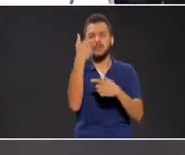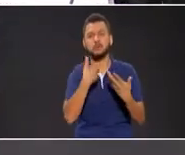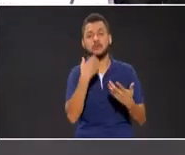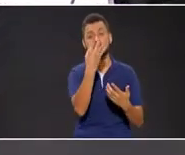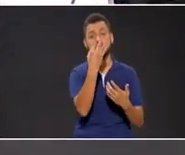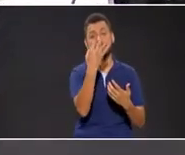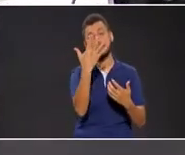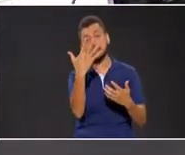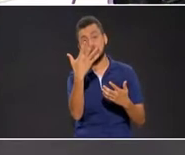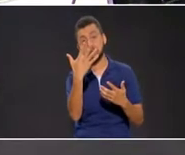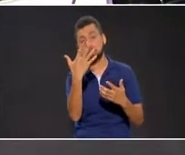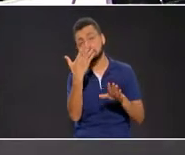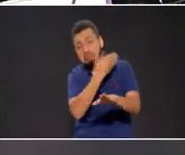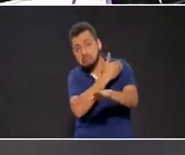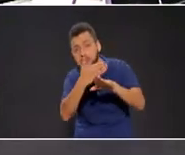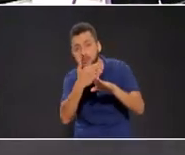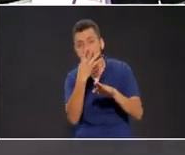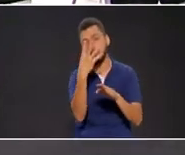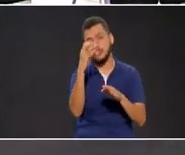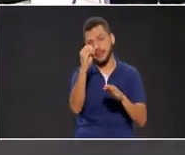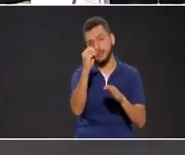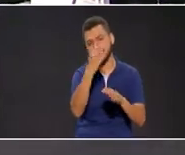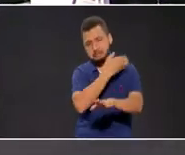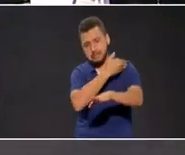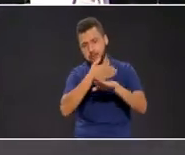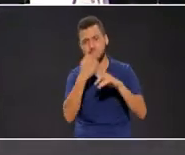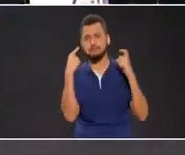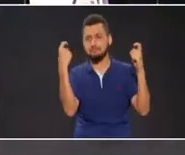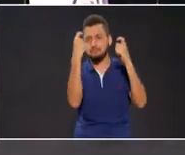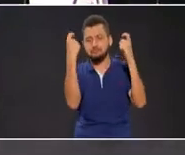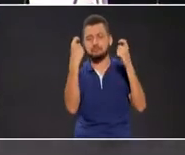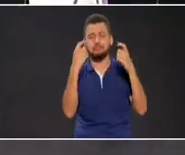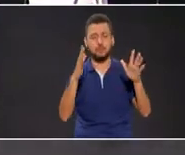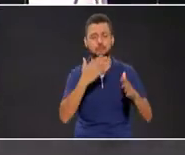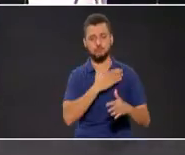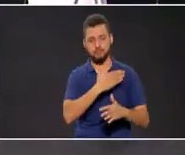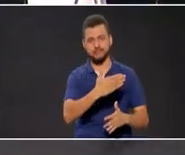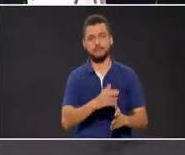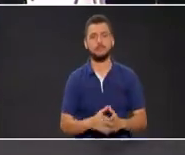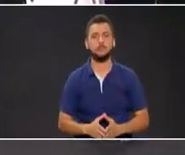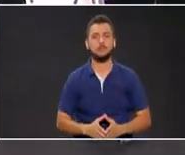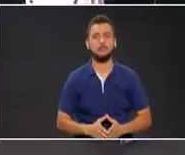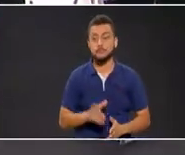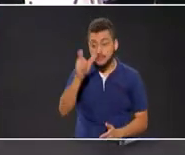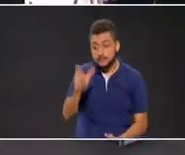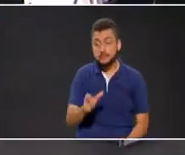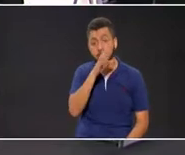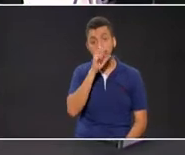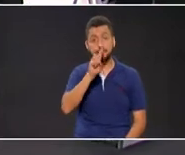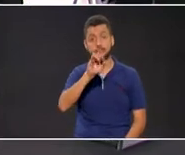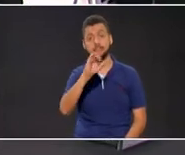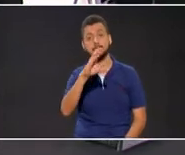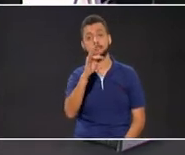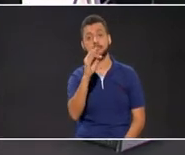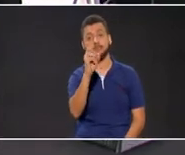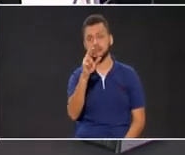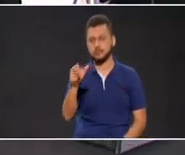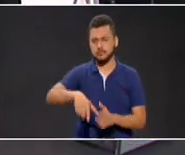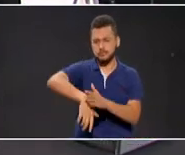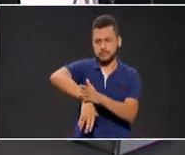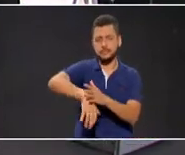quien preguntar para víctor correa tengo entendido por una ballottage abierto alegría